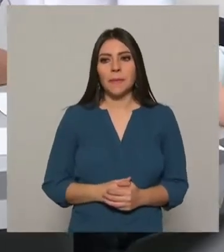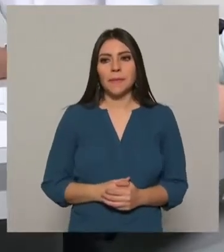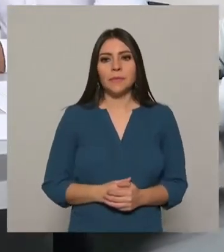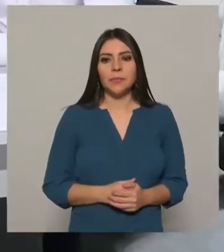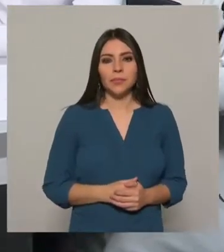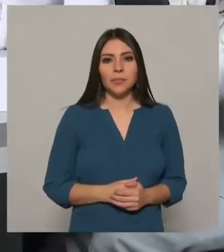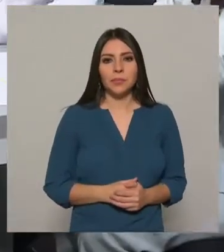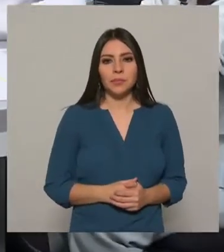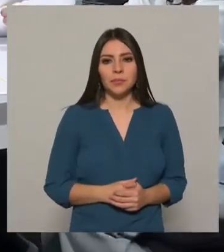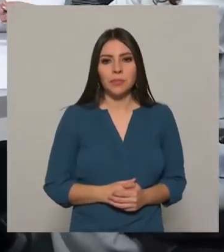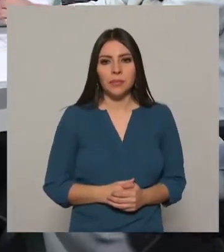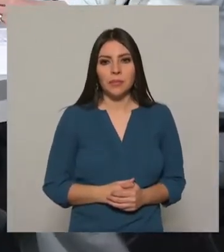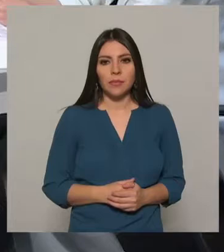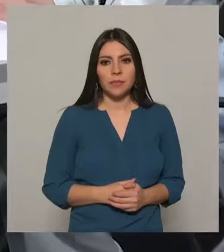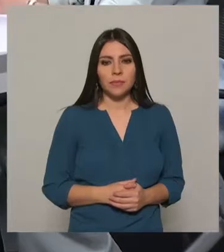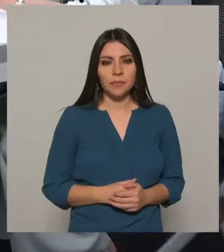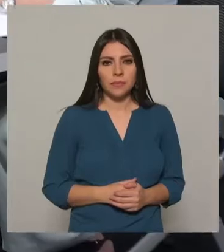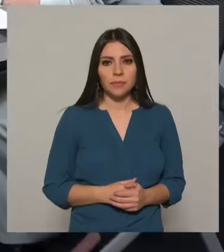no es